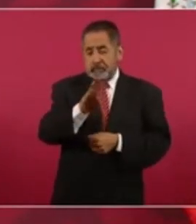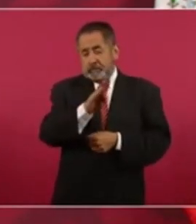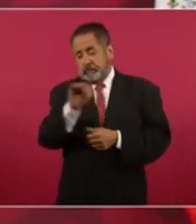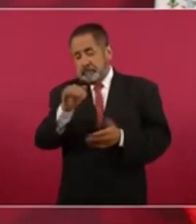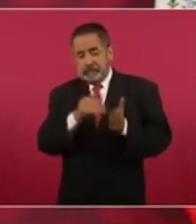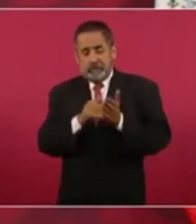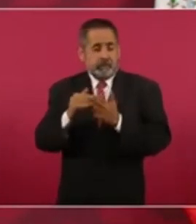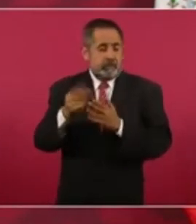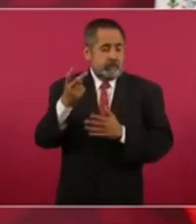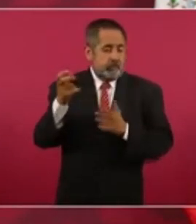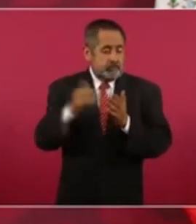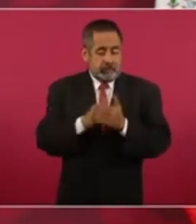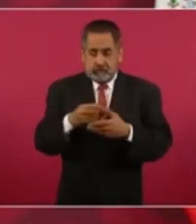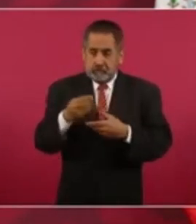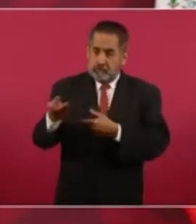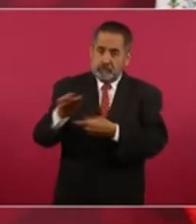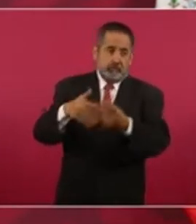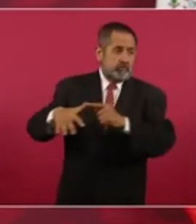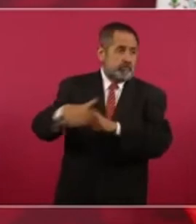1,200,000.